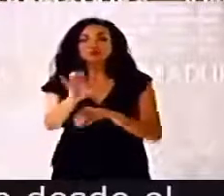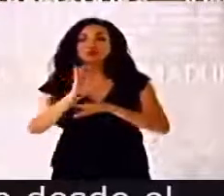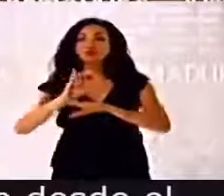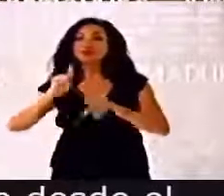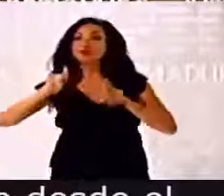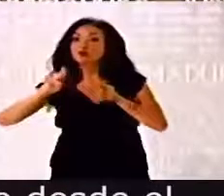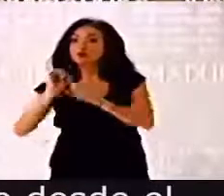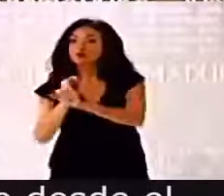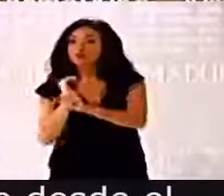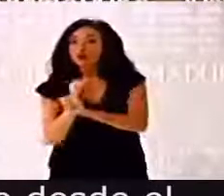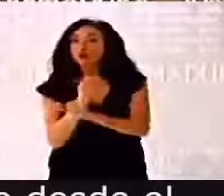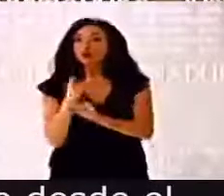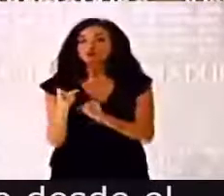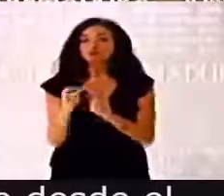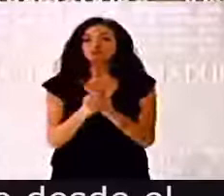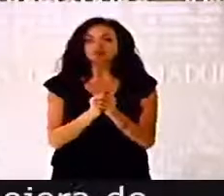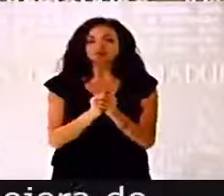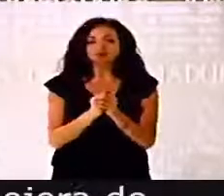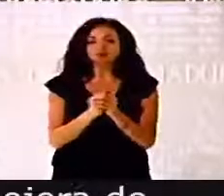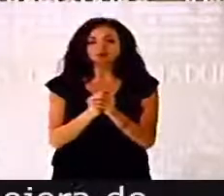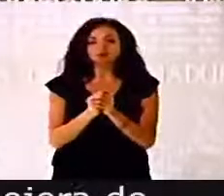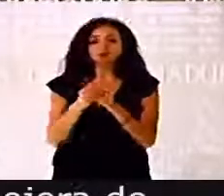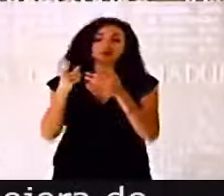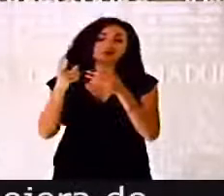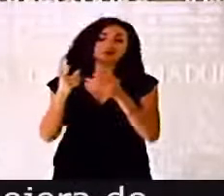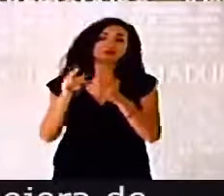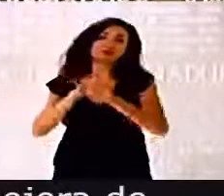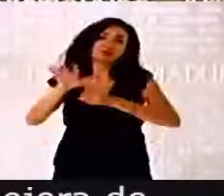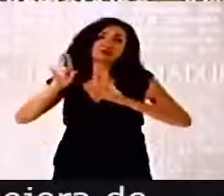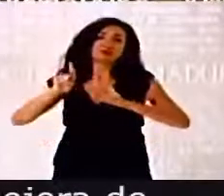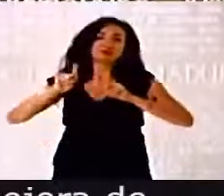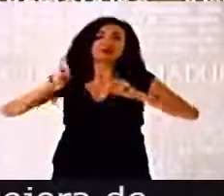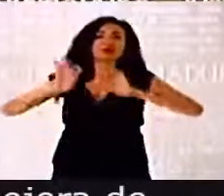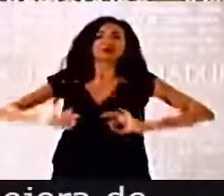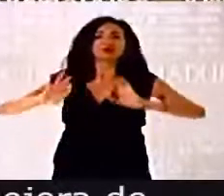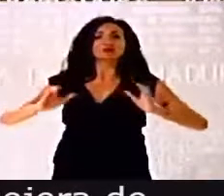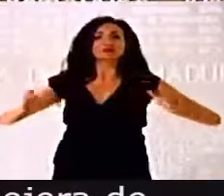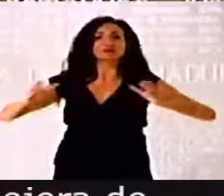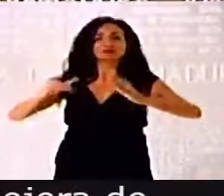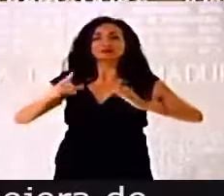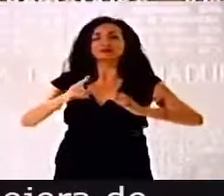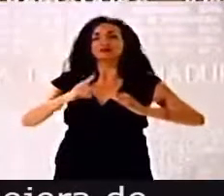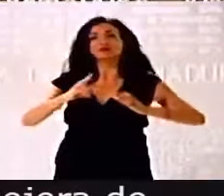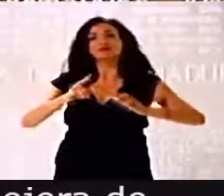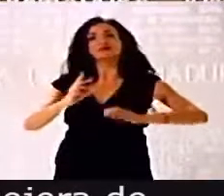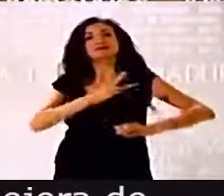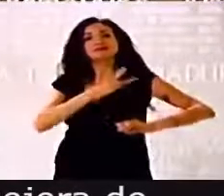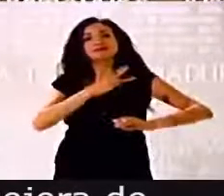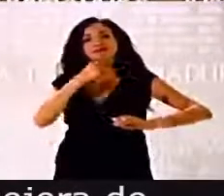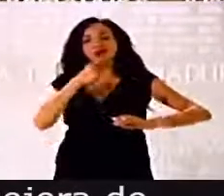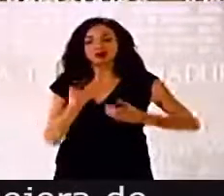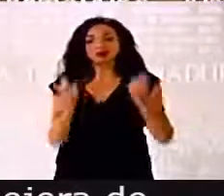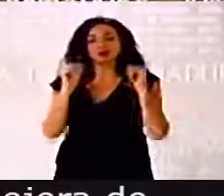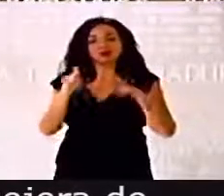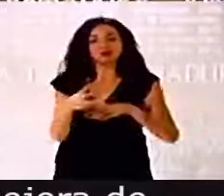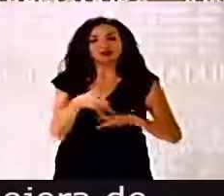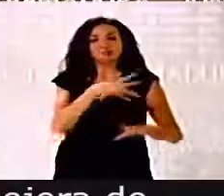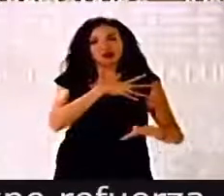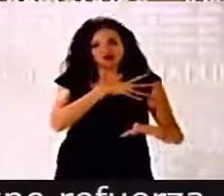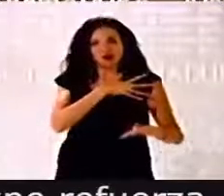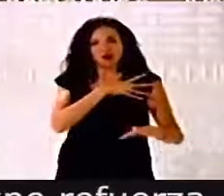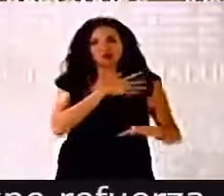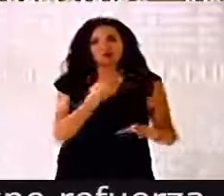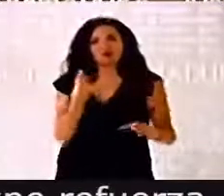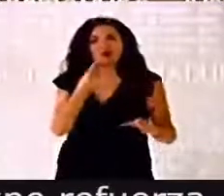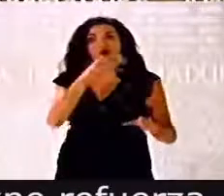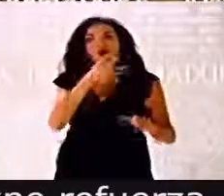Educación y Empleo, en el ámbito del empleo especialmente, el SESPE refuerza hoy el servicio de cita previa a través de una